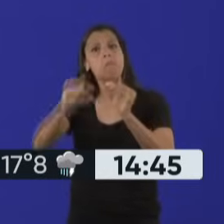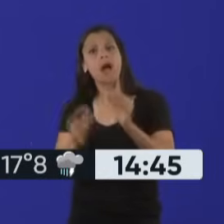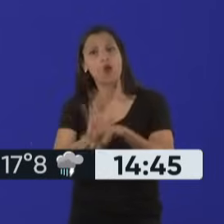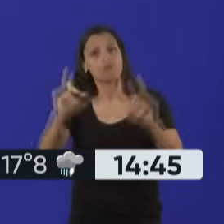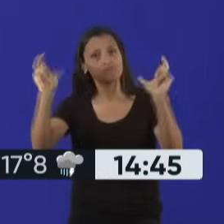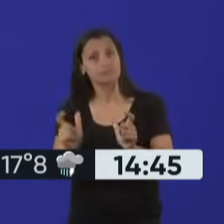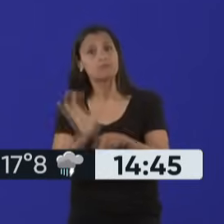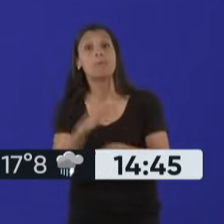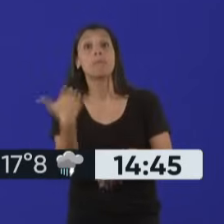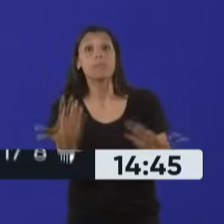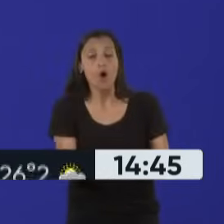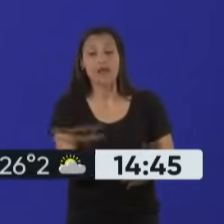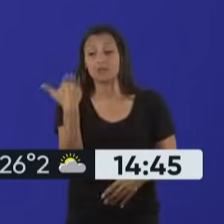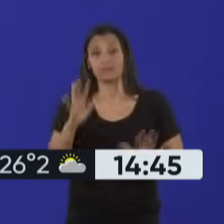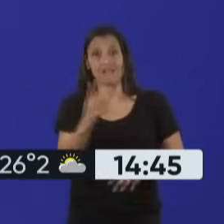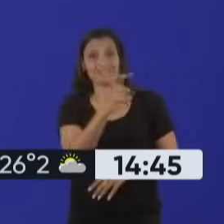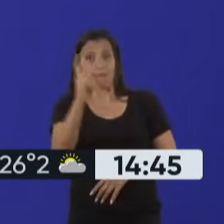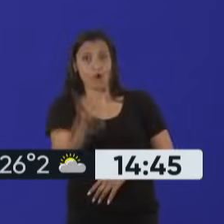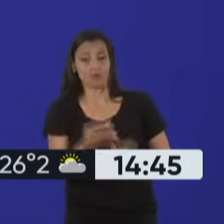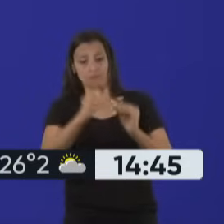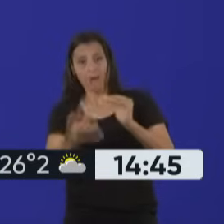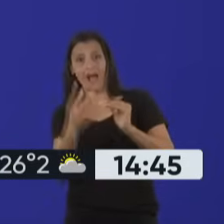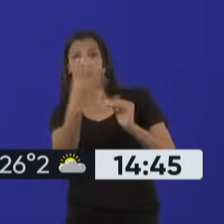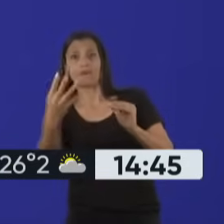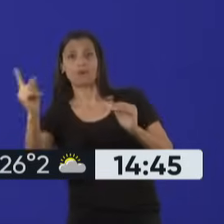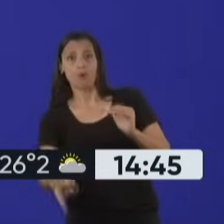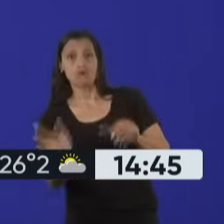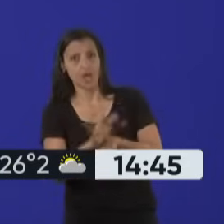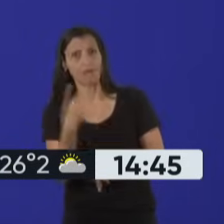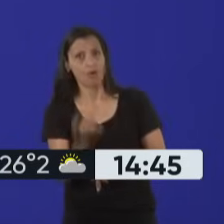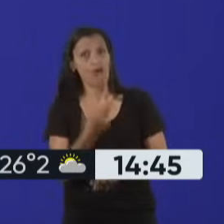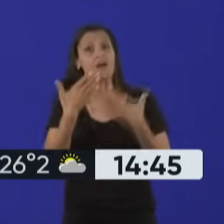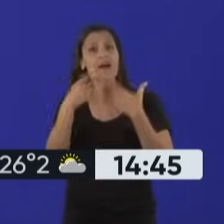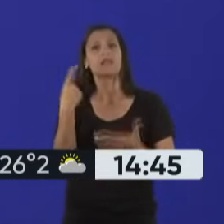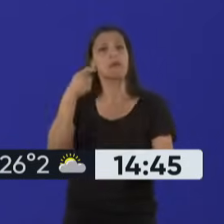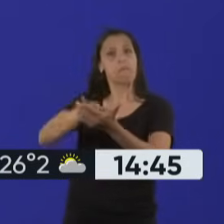del 100% a 44%.